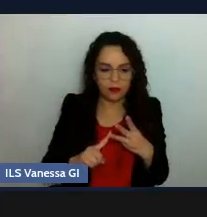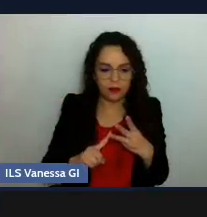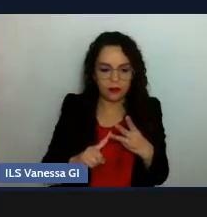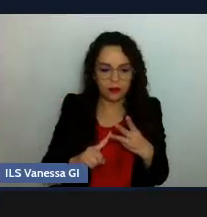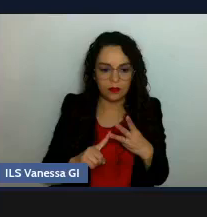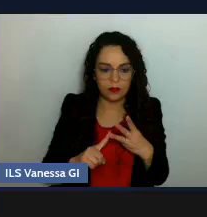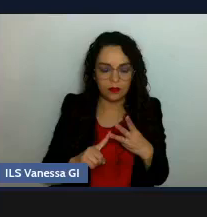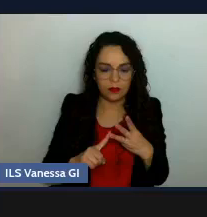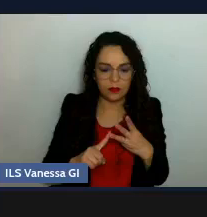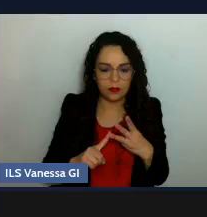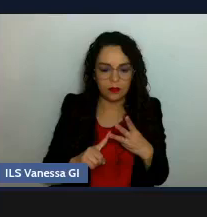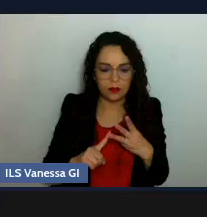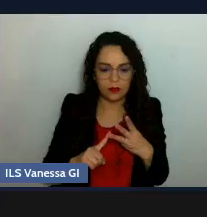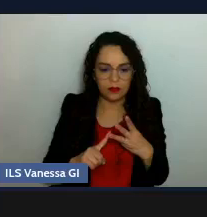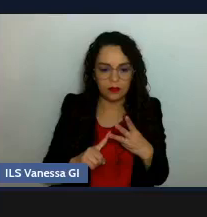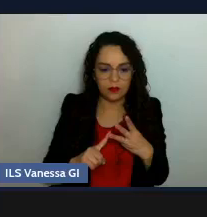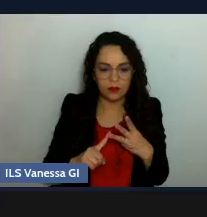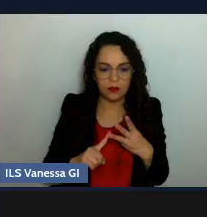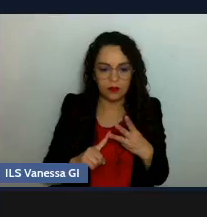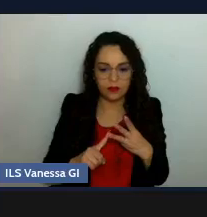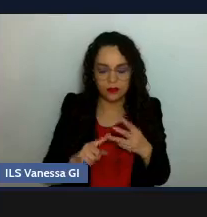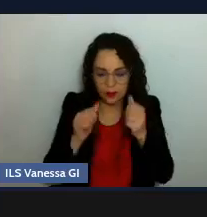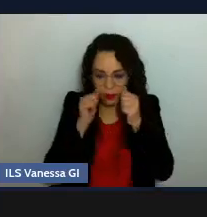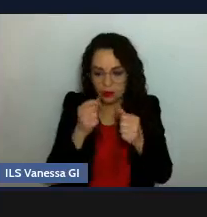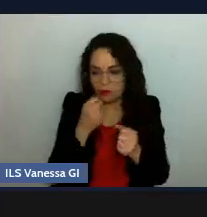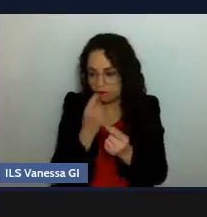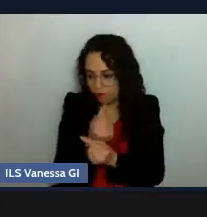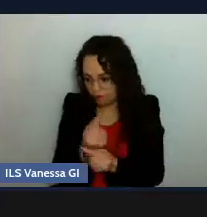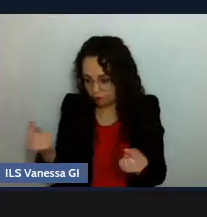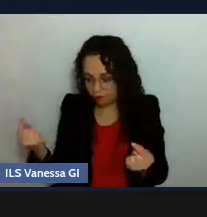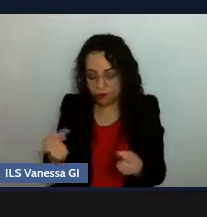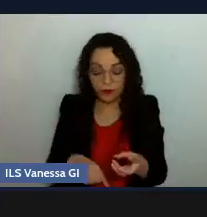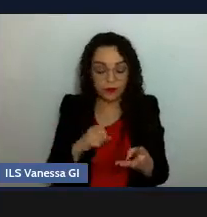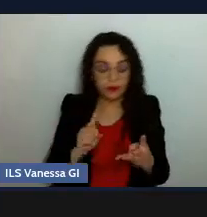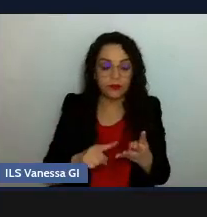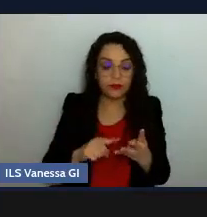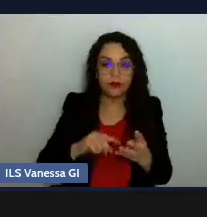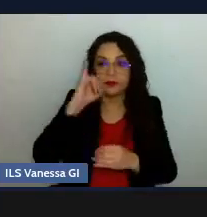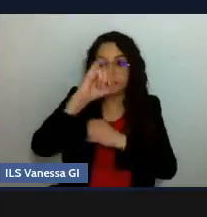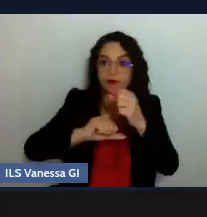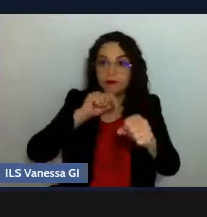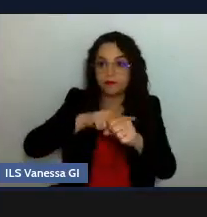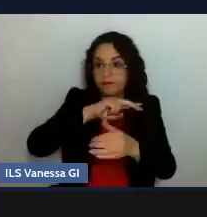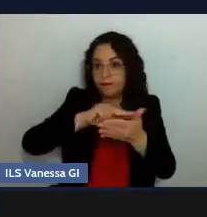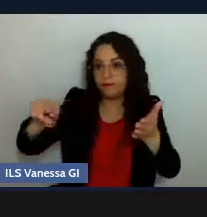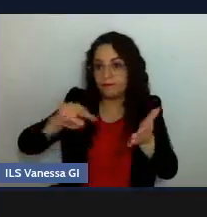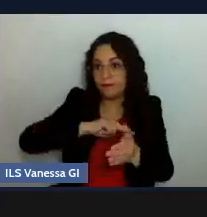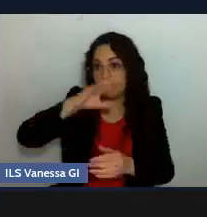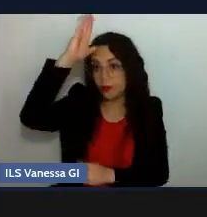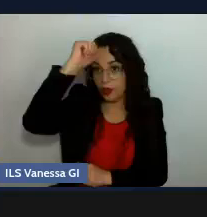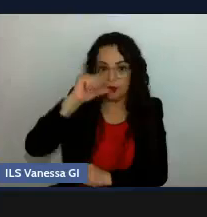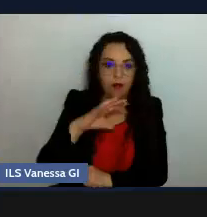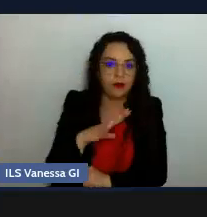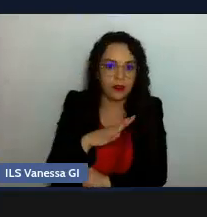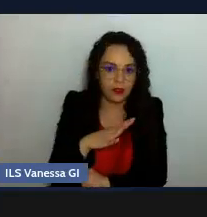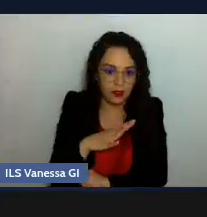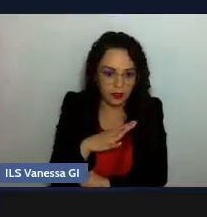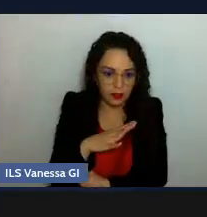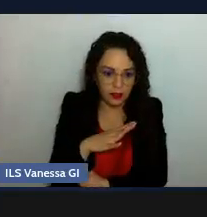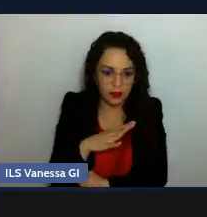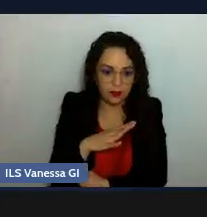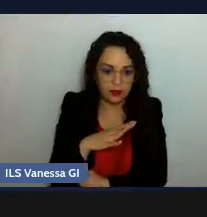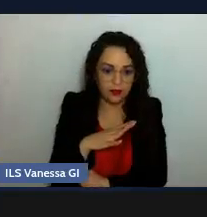aterrizado en los niños. Tenemos acuerdos internacionales que se firman, como les mencionaba, cada